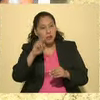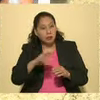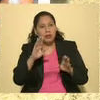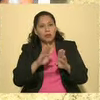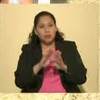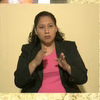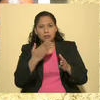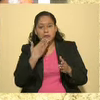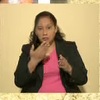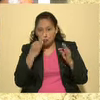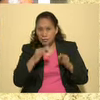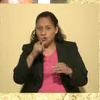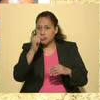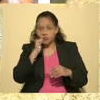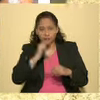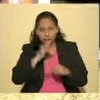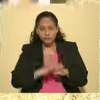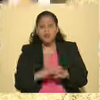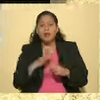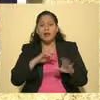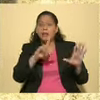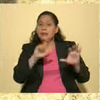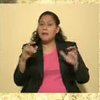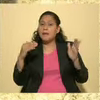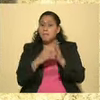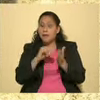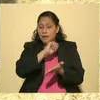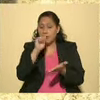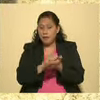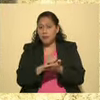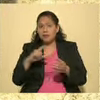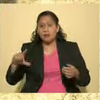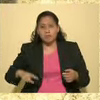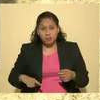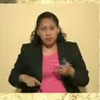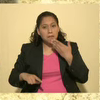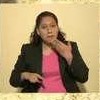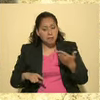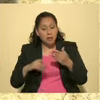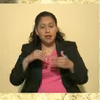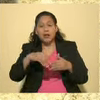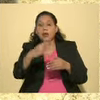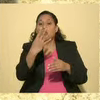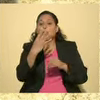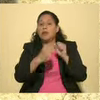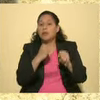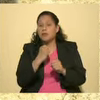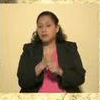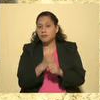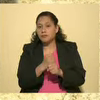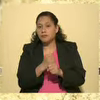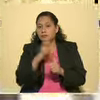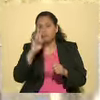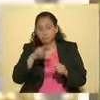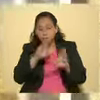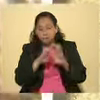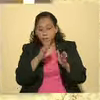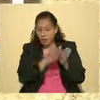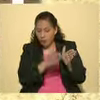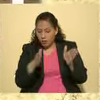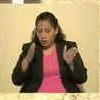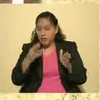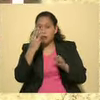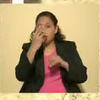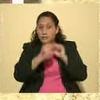mal. Para que tengas una idea, llevamos más de 700,000 actos de gobierno en estos 4 años que llevamos, y que realmente son 3 años y